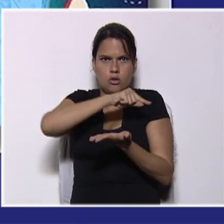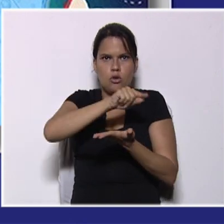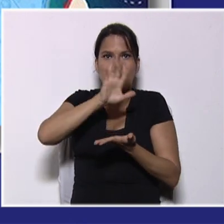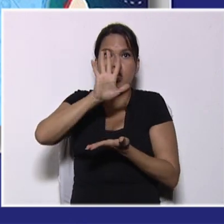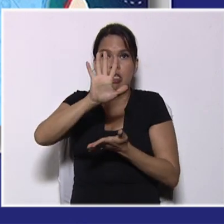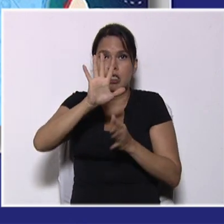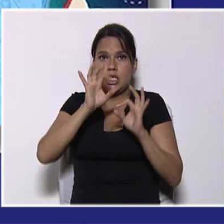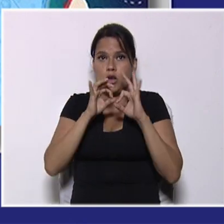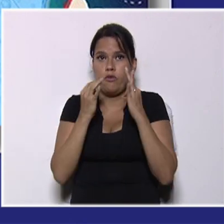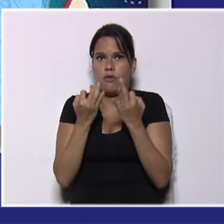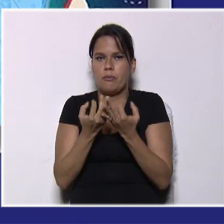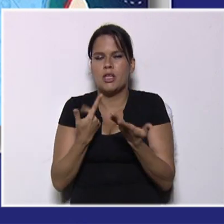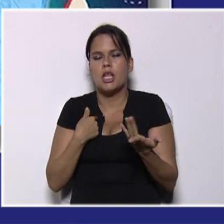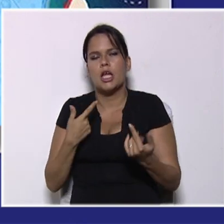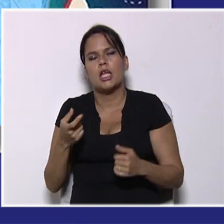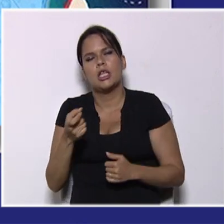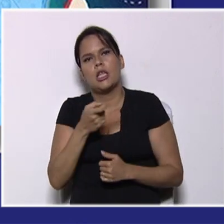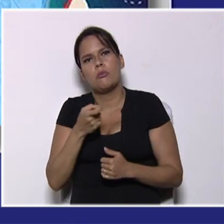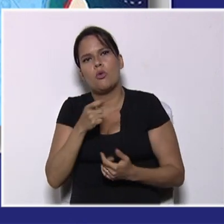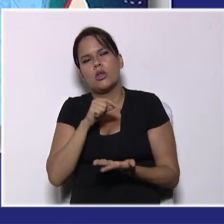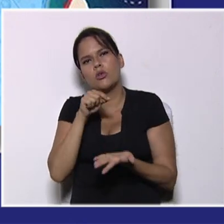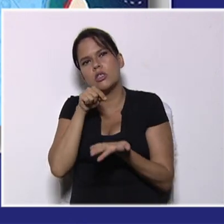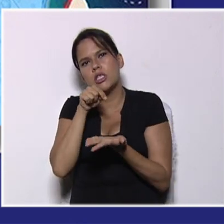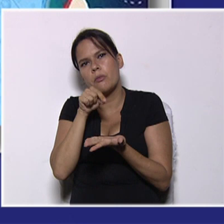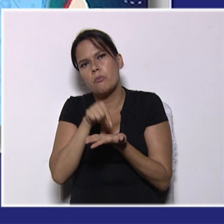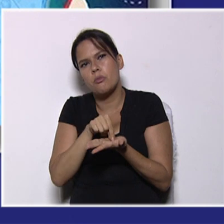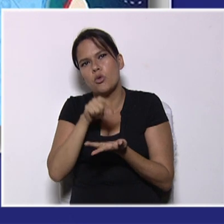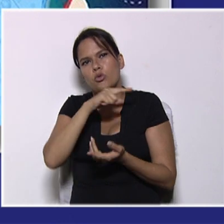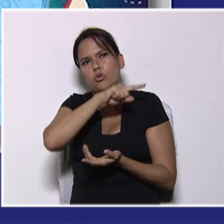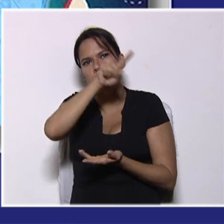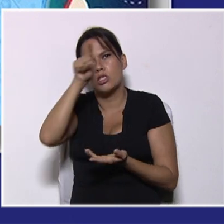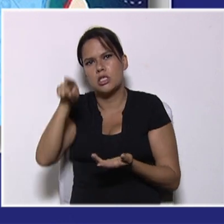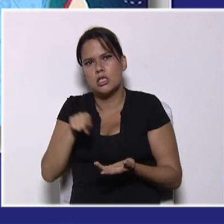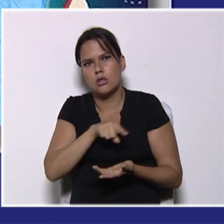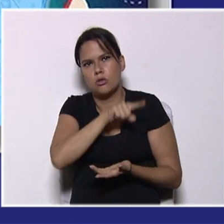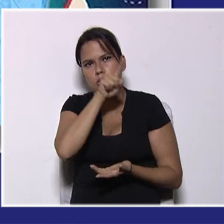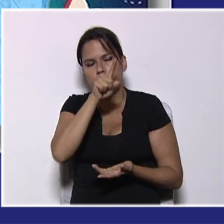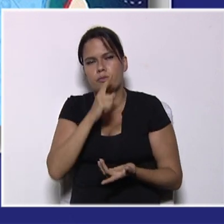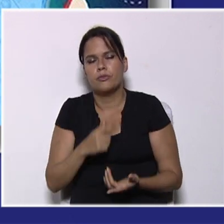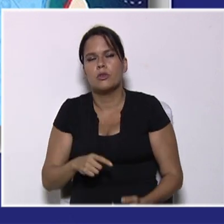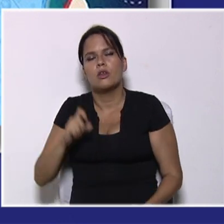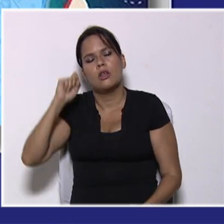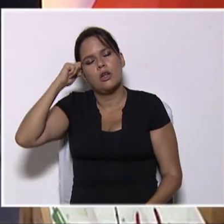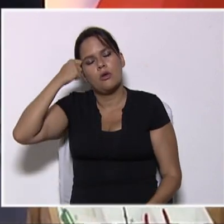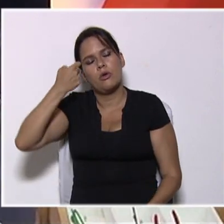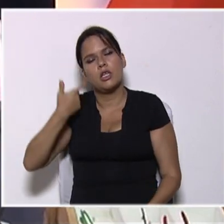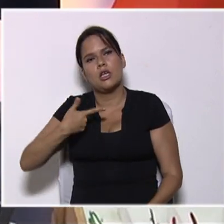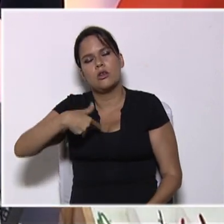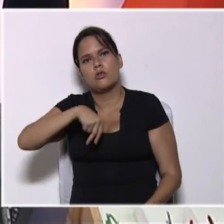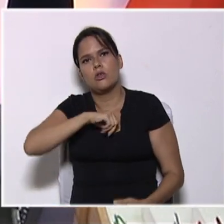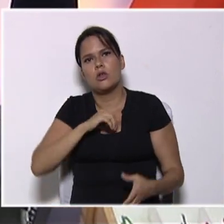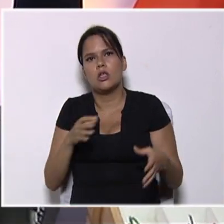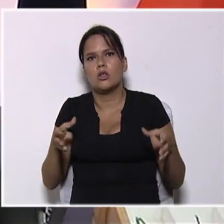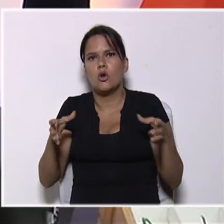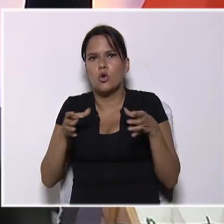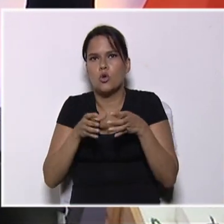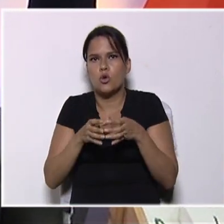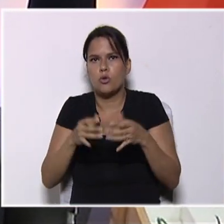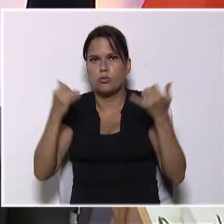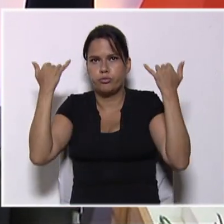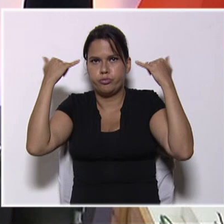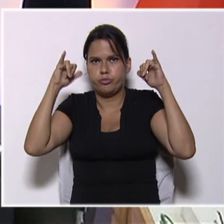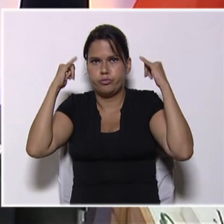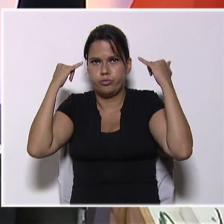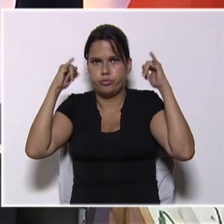este importante. Caso, ¿qué es lo que estamos buscando con ese punto y círculo? Recuerden que nosotros desde nuestros grupos de creación, recreación y producción y los